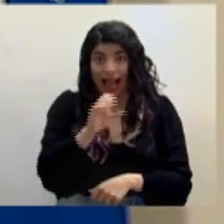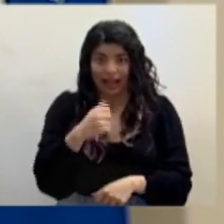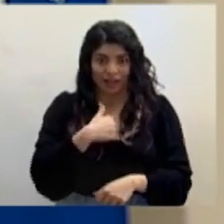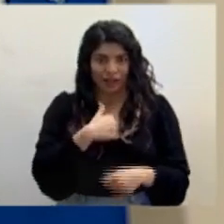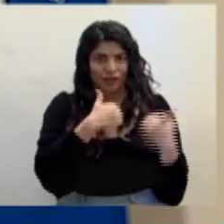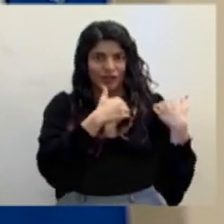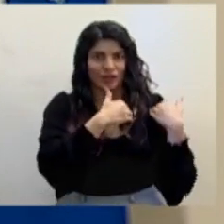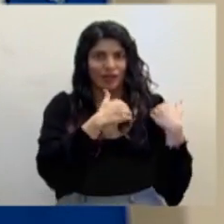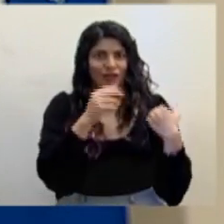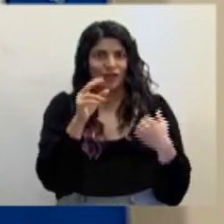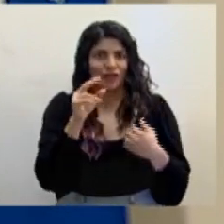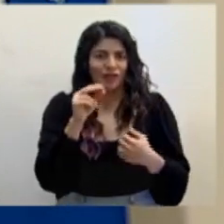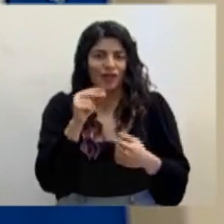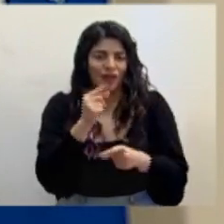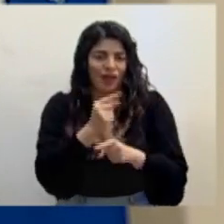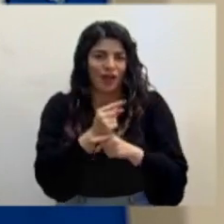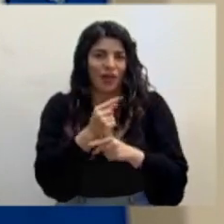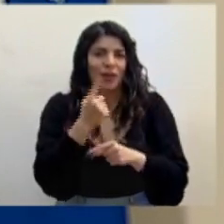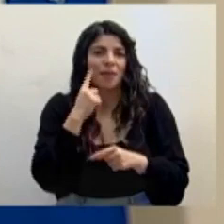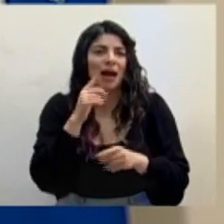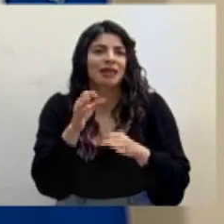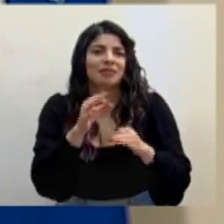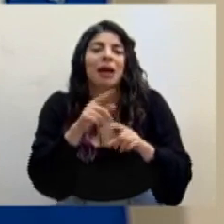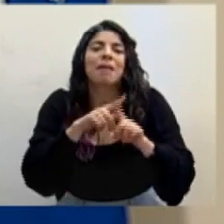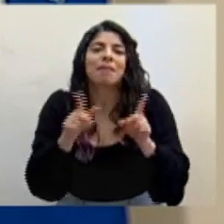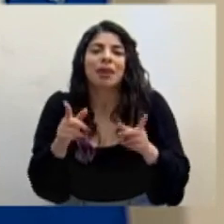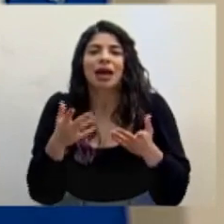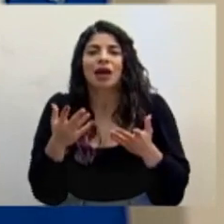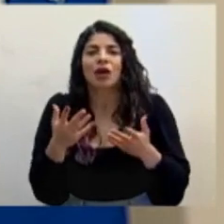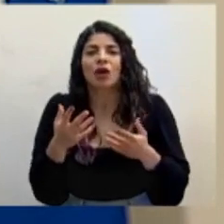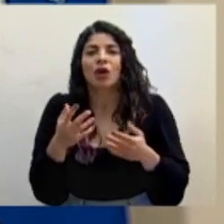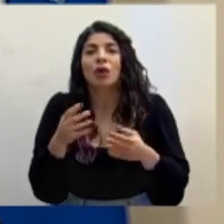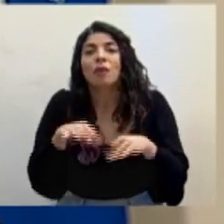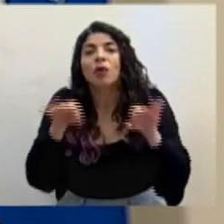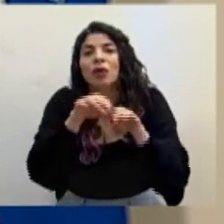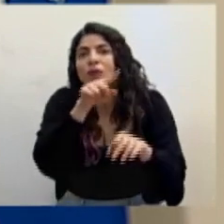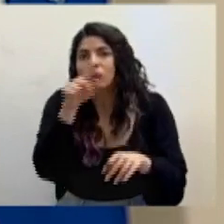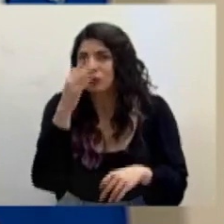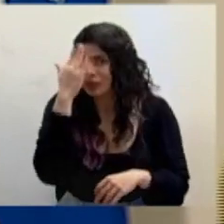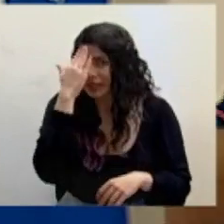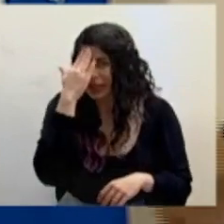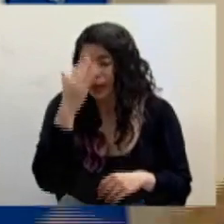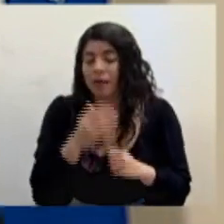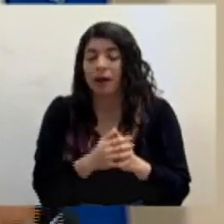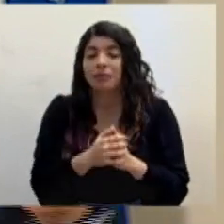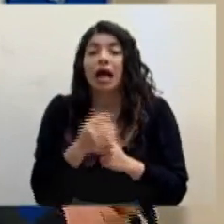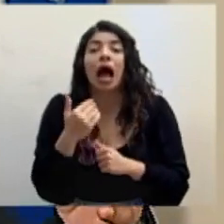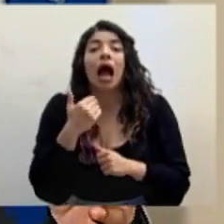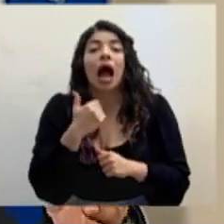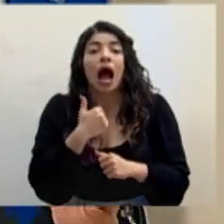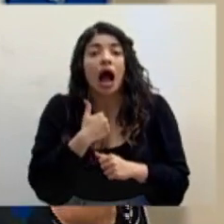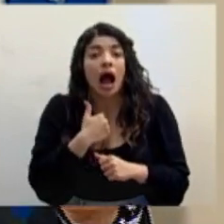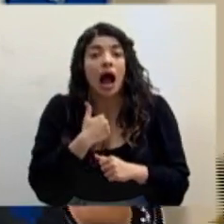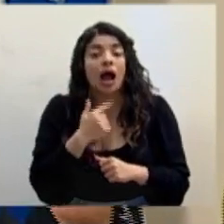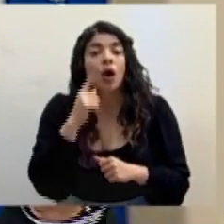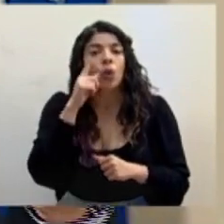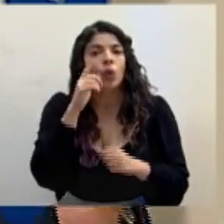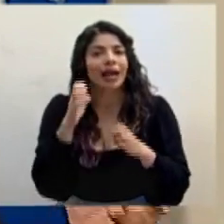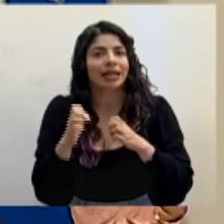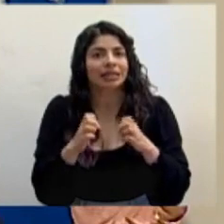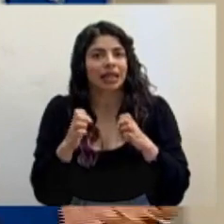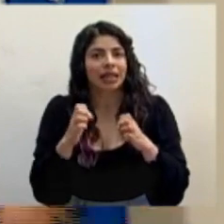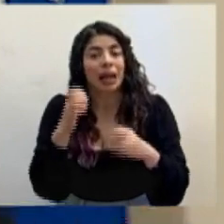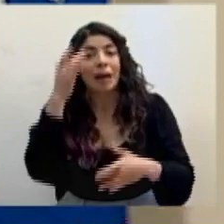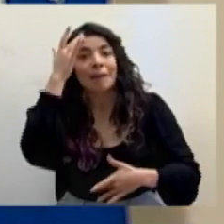el idóneo para comentarlo, pero es muy importante que todos lo conozcamos, es que también hay una estrategia de movilización